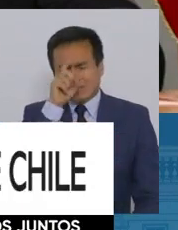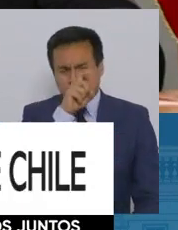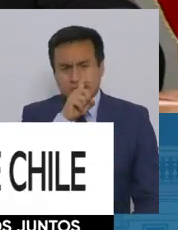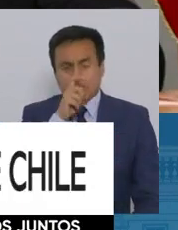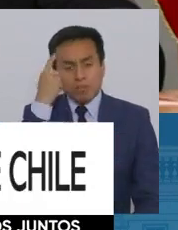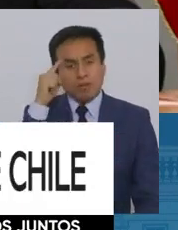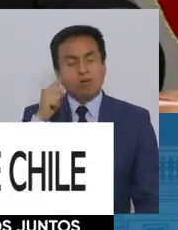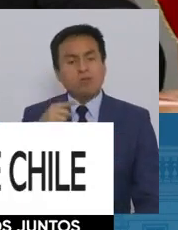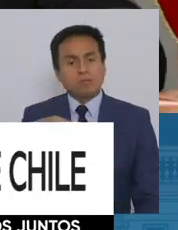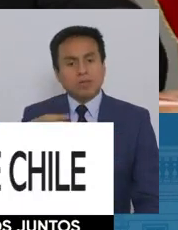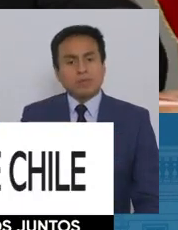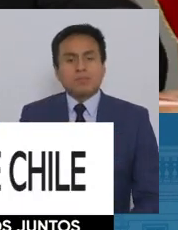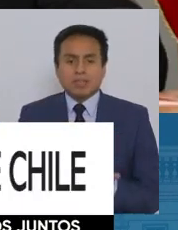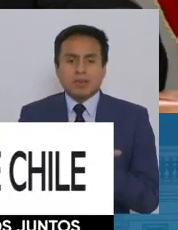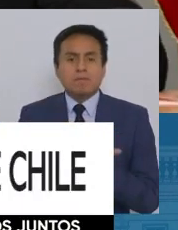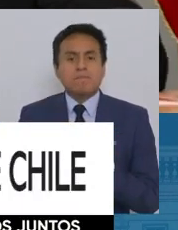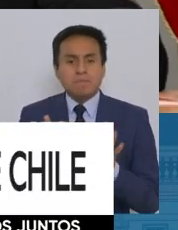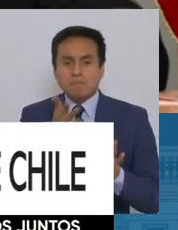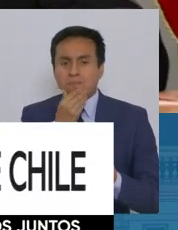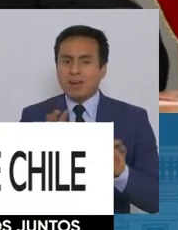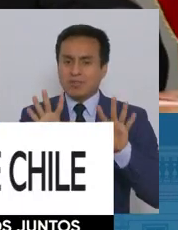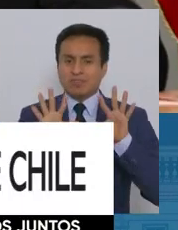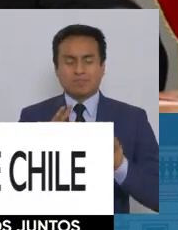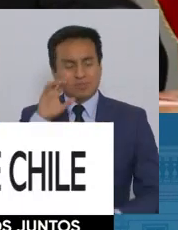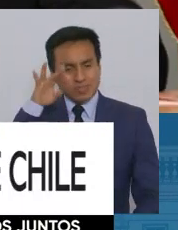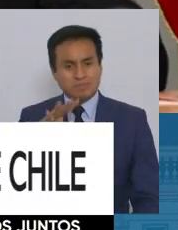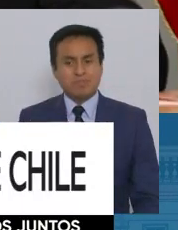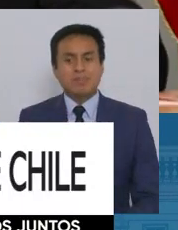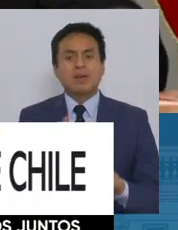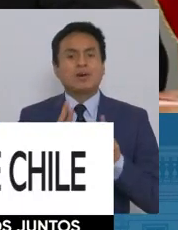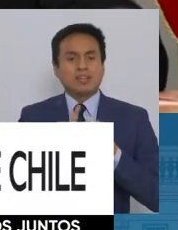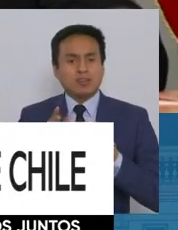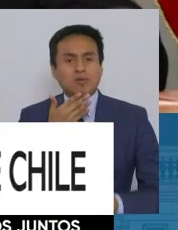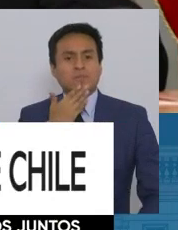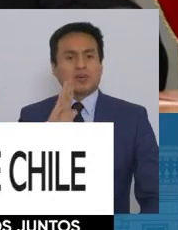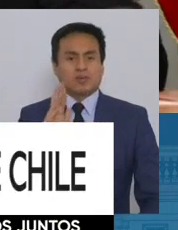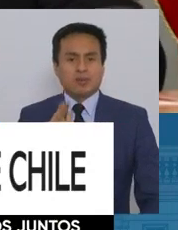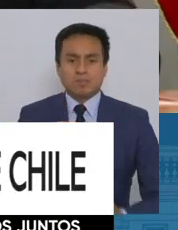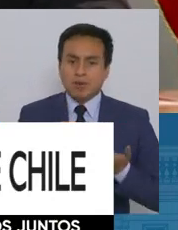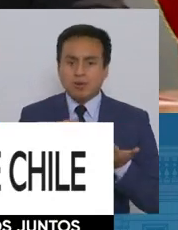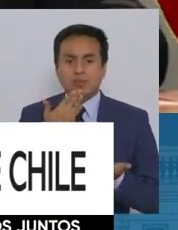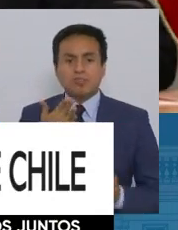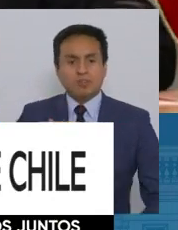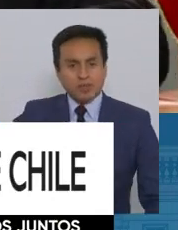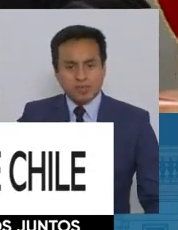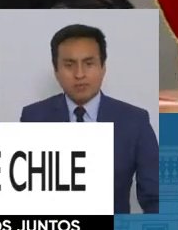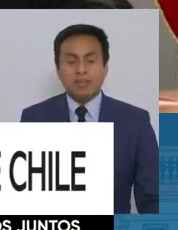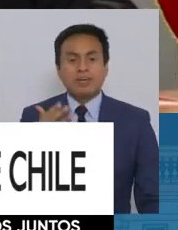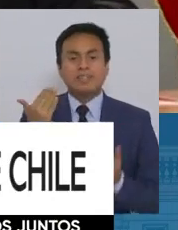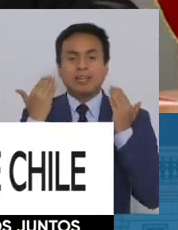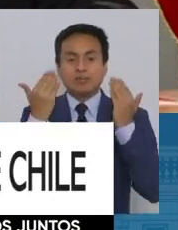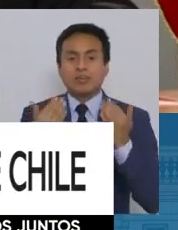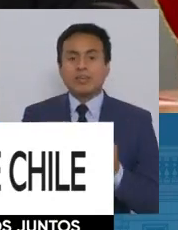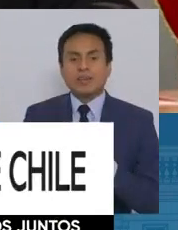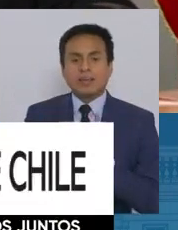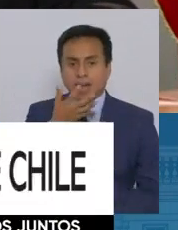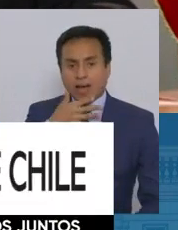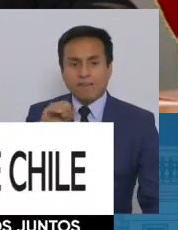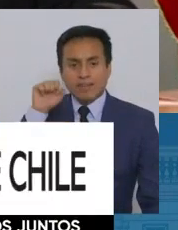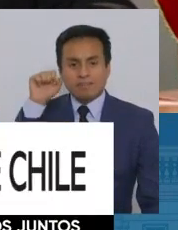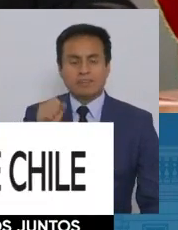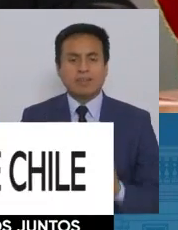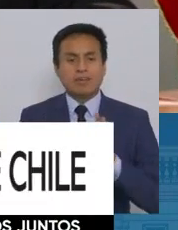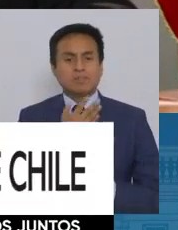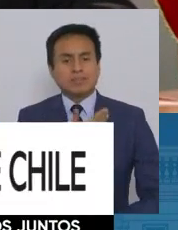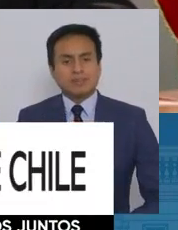que vale la pena y es maravilloso. No sé, espero que lo hagamos mejor. Vamos a dar lo mejor de lo nuestro. Saludos. Gracias, Gabriel.